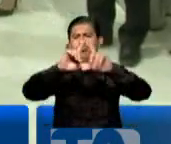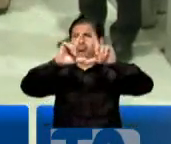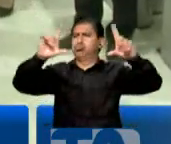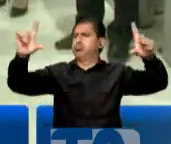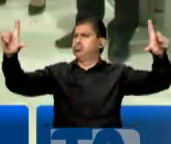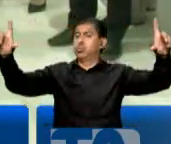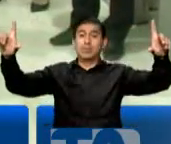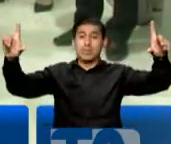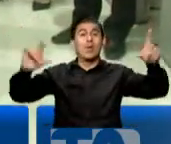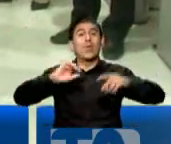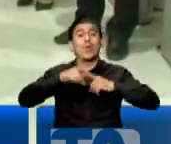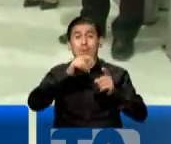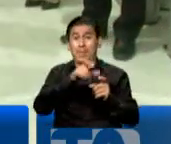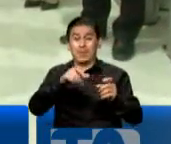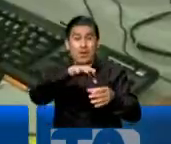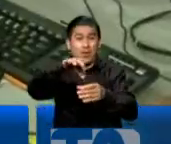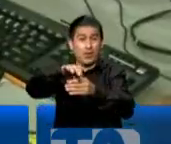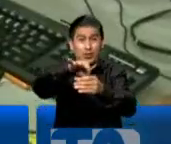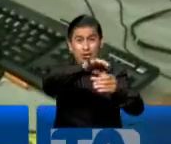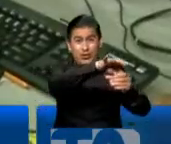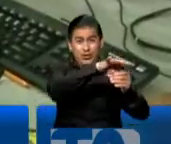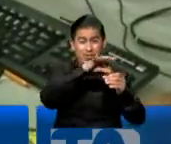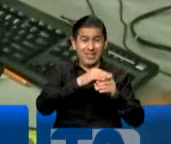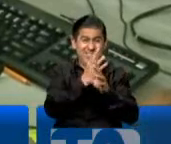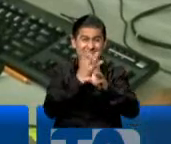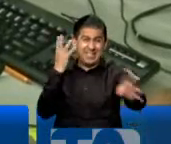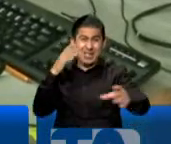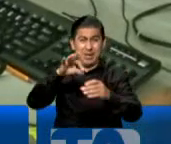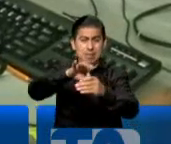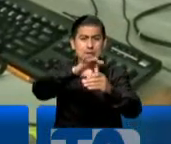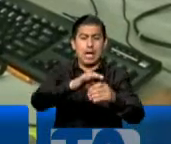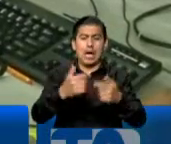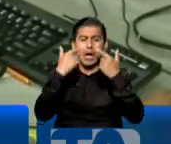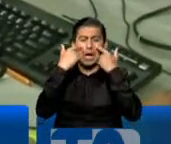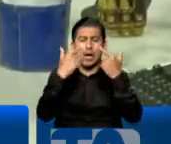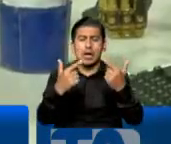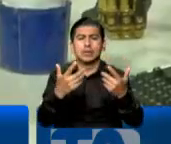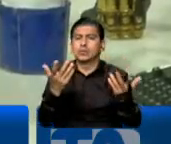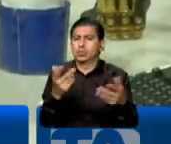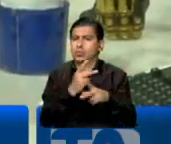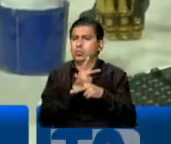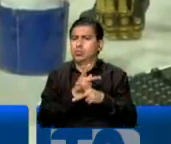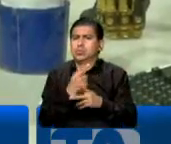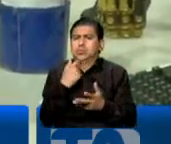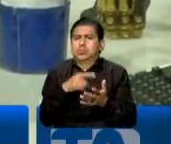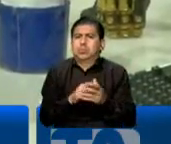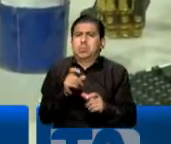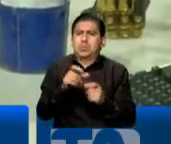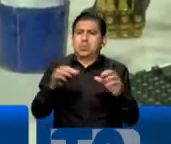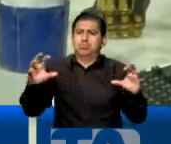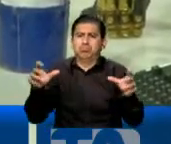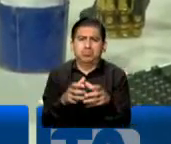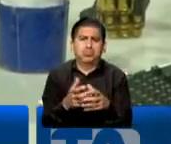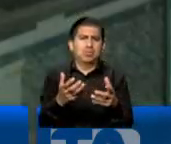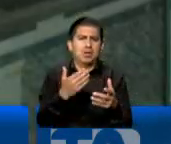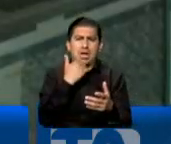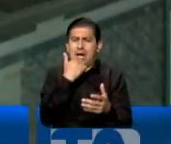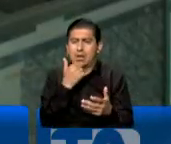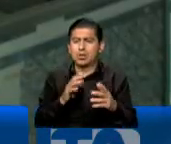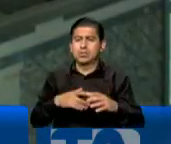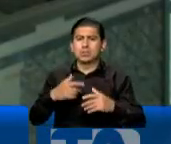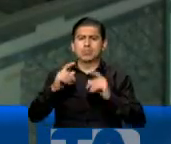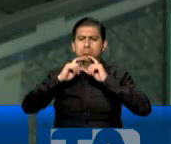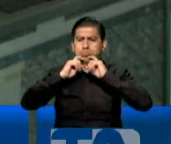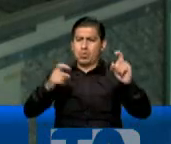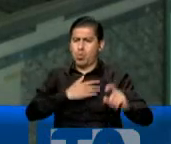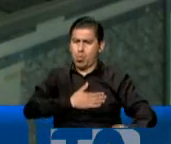durante el proceso electoral para cuidar el distanciamiento social y monitorear las actividades y posibles incivilidades que puedan poner en riesgo